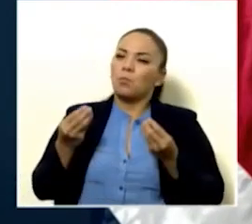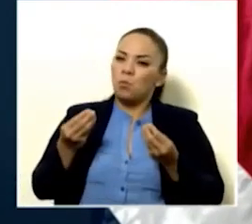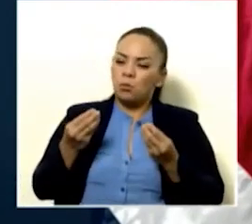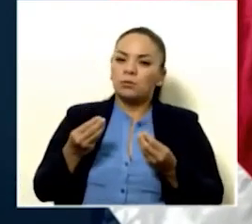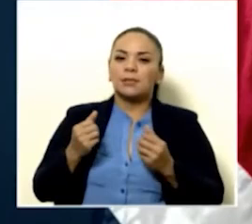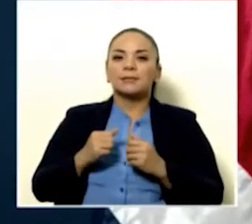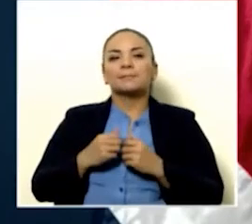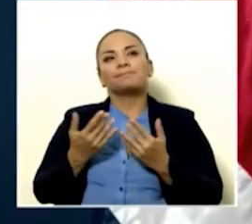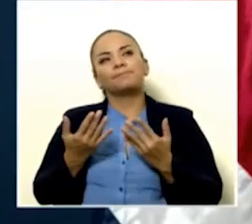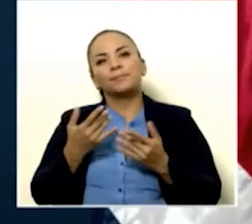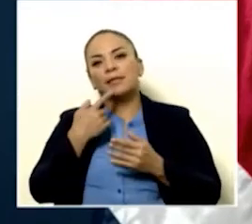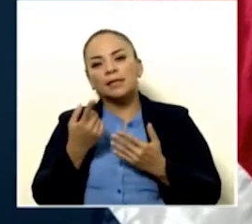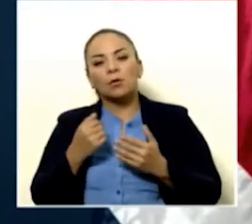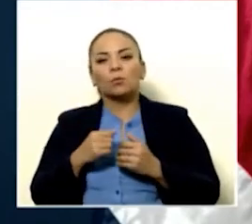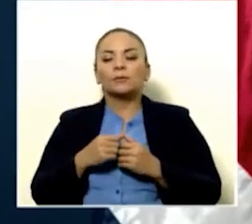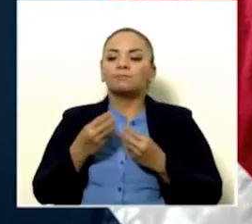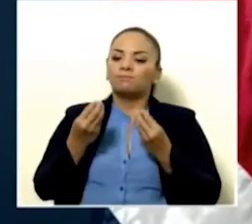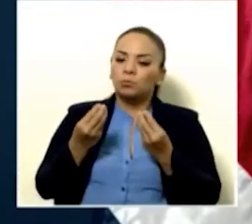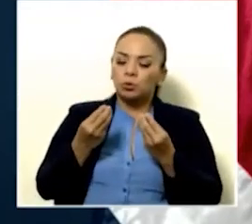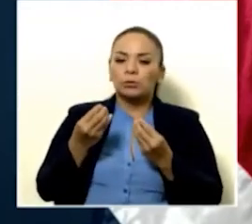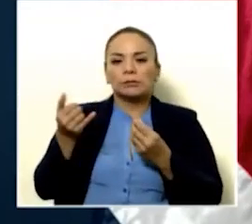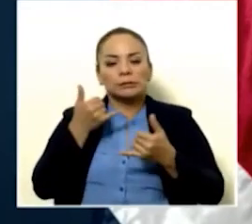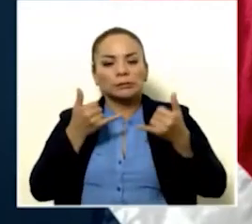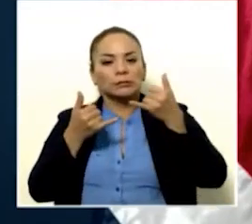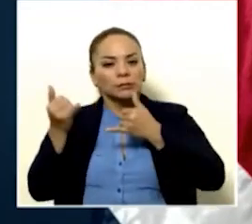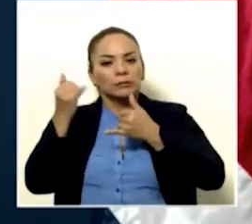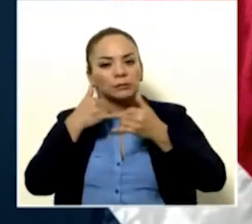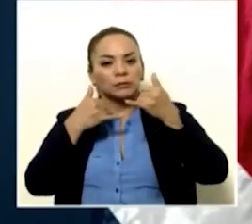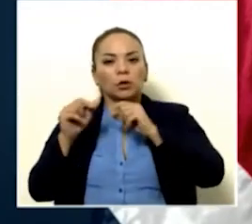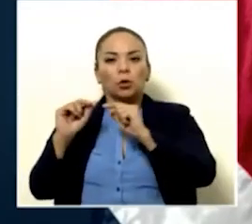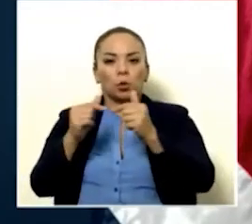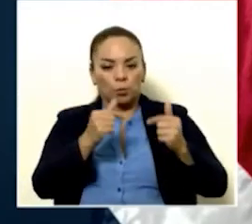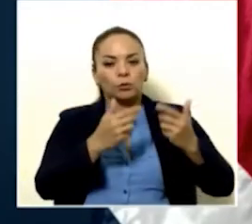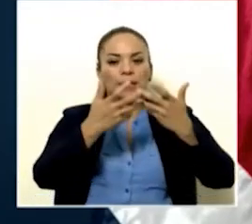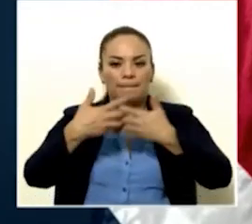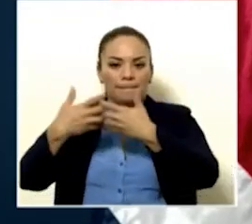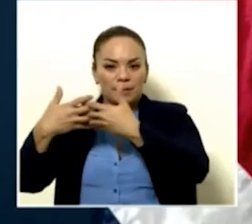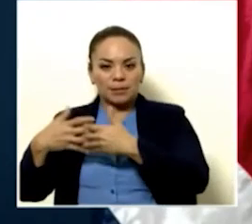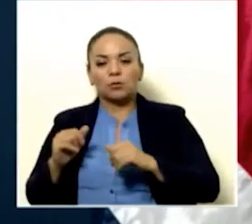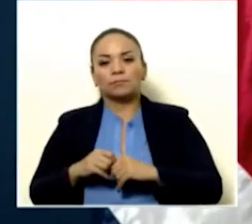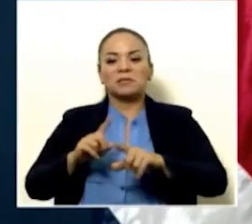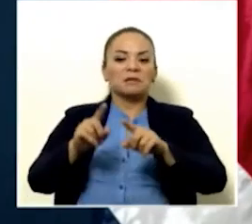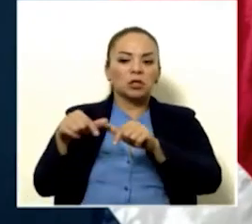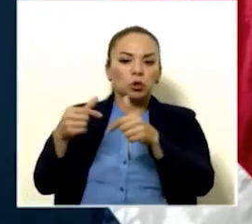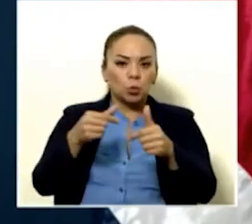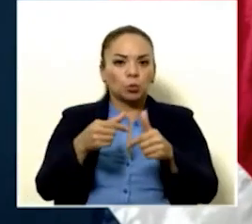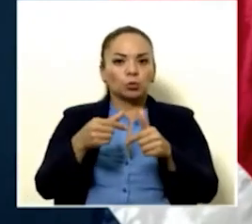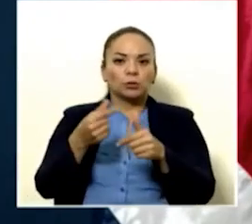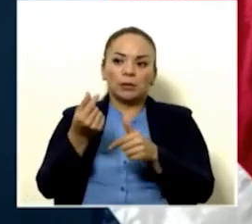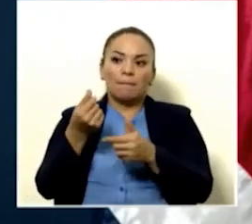bastantes, ¿qué le digo?, llamados de las cámaras empresariales y de grupos de